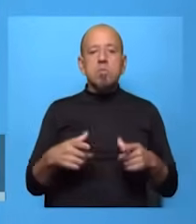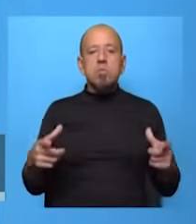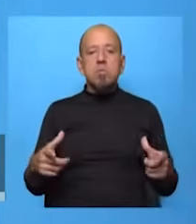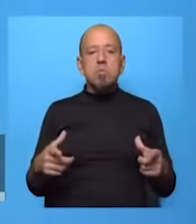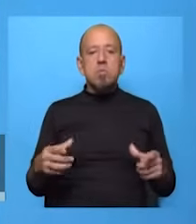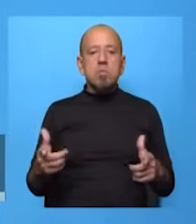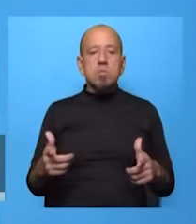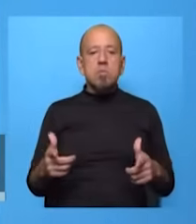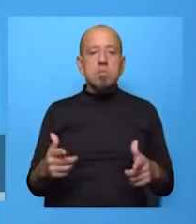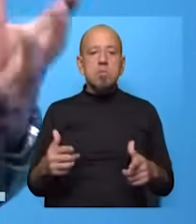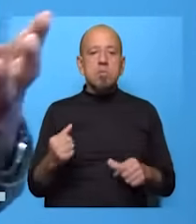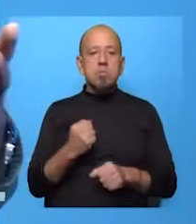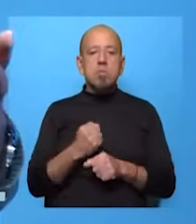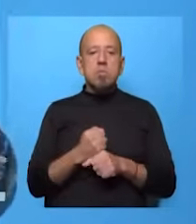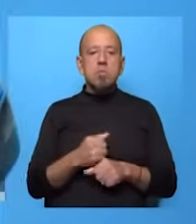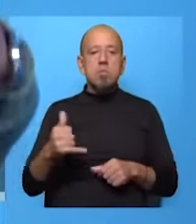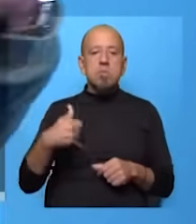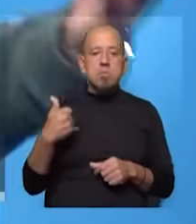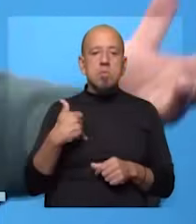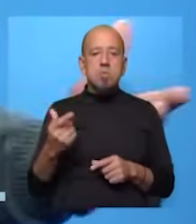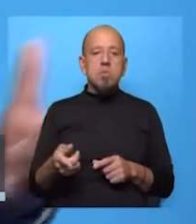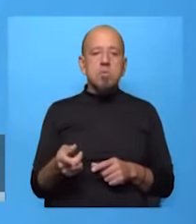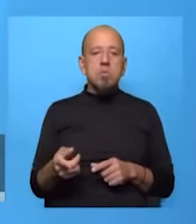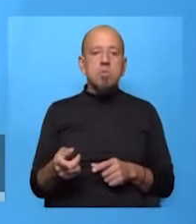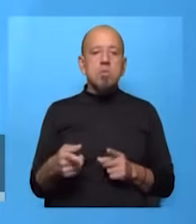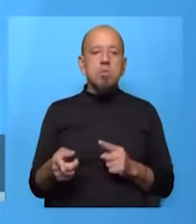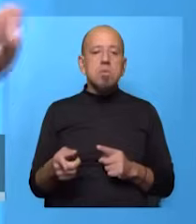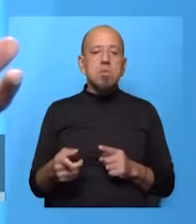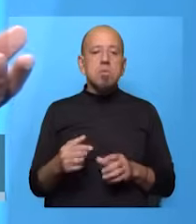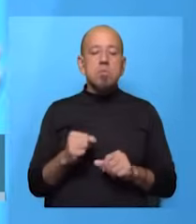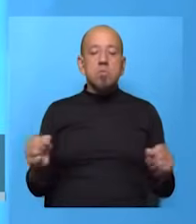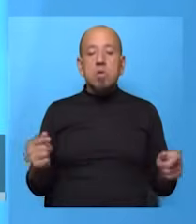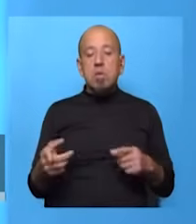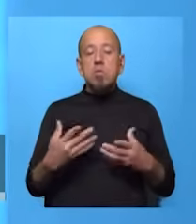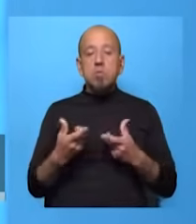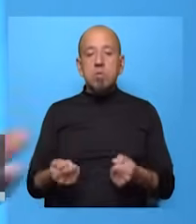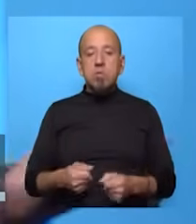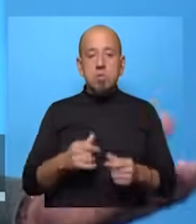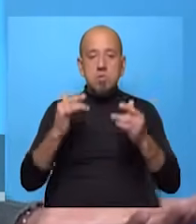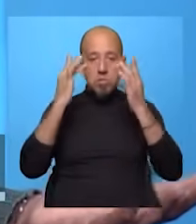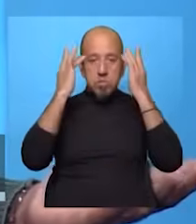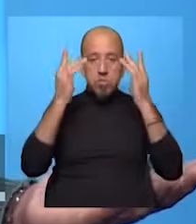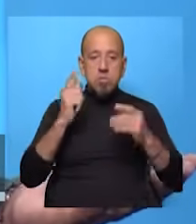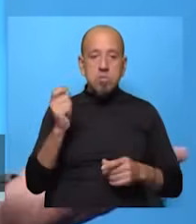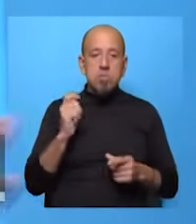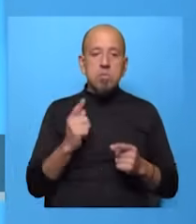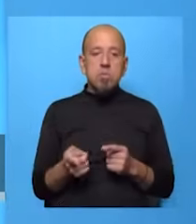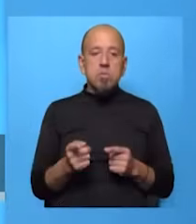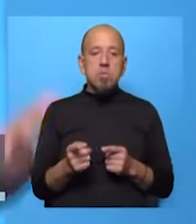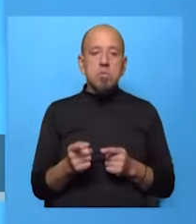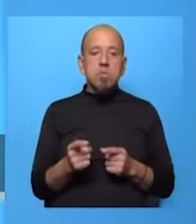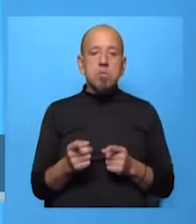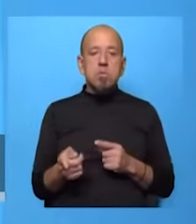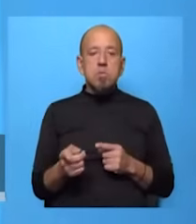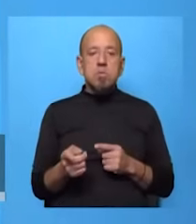trabajo una cantidad de docentes y de jóvenes que aspiraban a poder contribuir a la educación pública y eso no no habla de que la